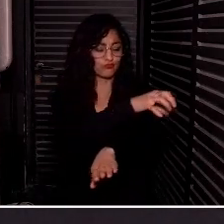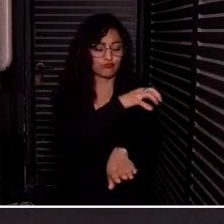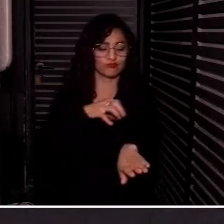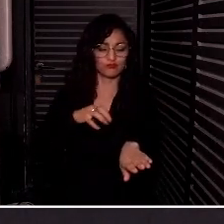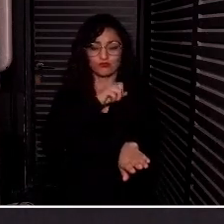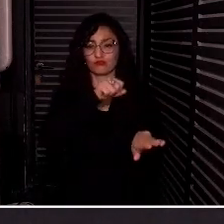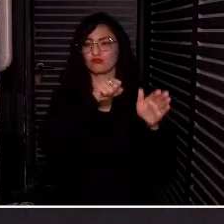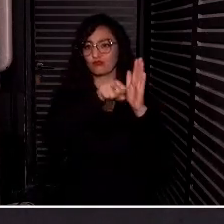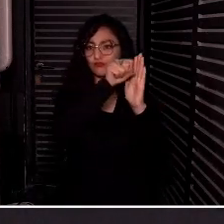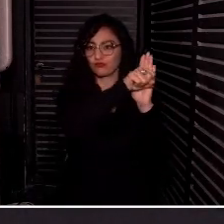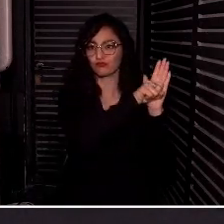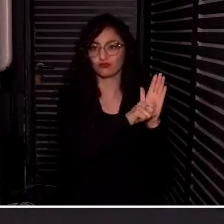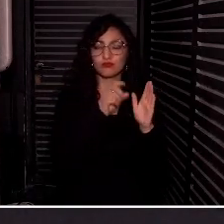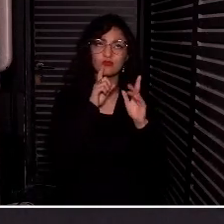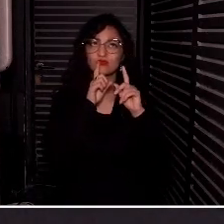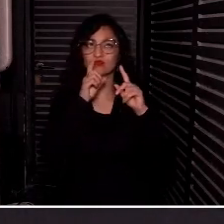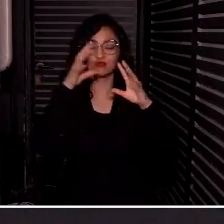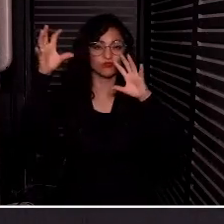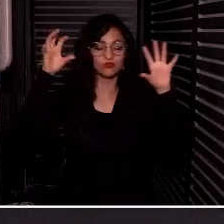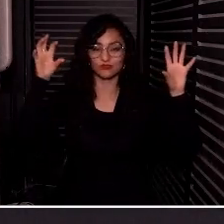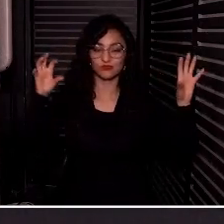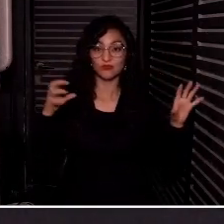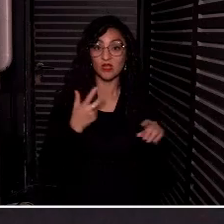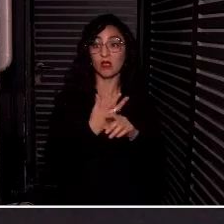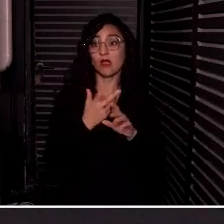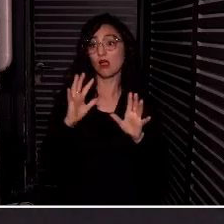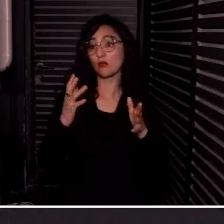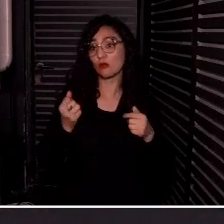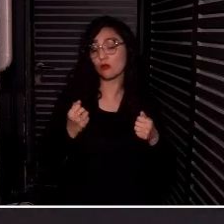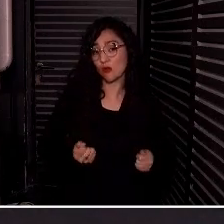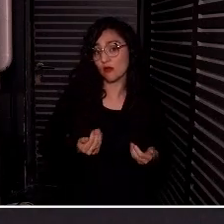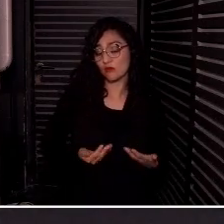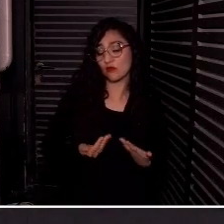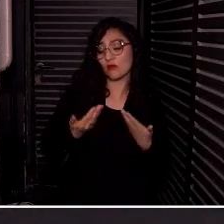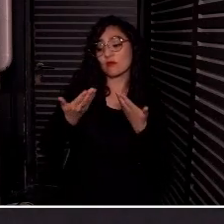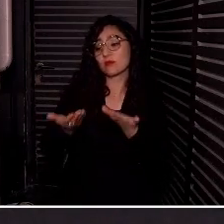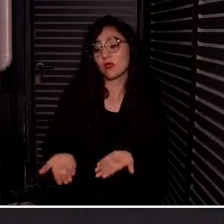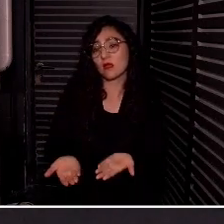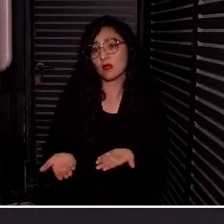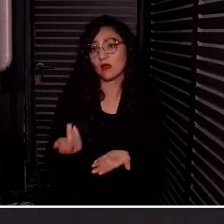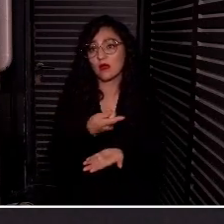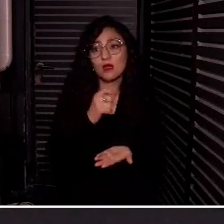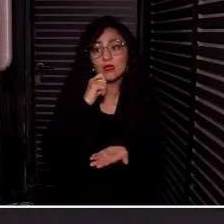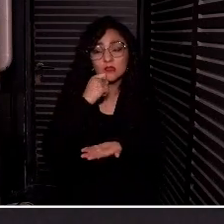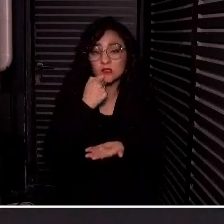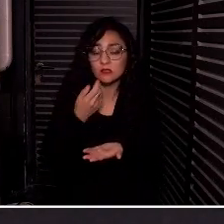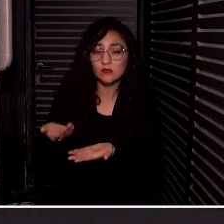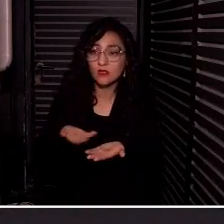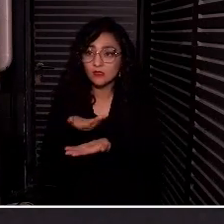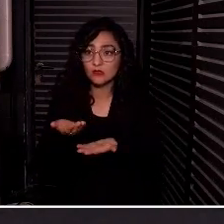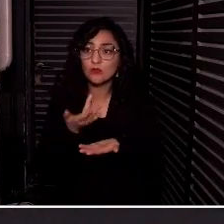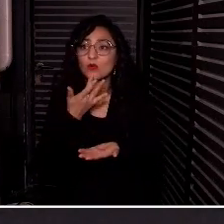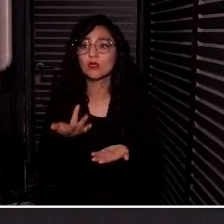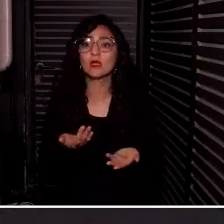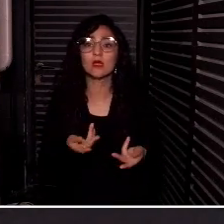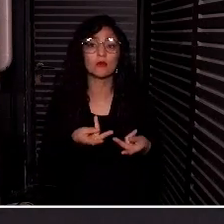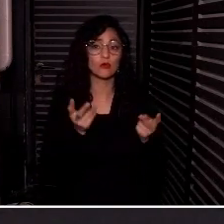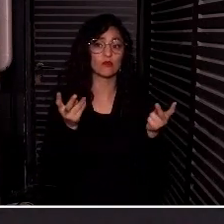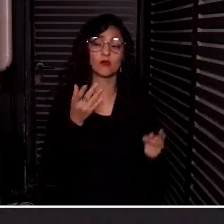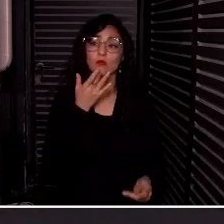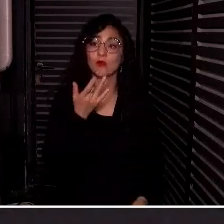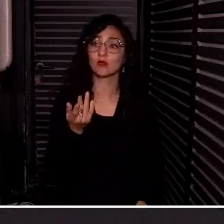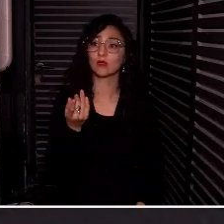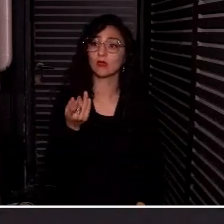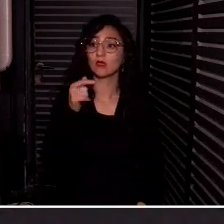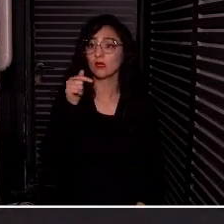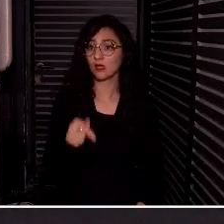está saliendo de nuestras cabeza eh poder colaborar a través de de lo que se trata del transportador público y lo digo porque en el fondo